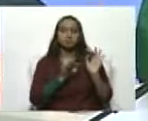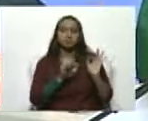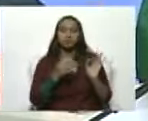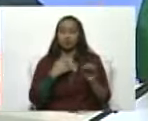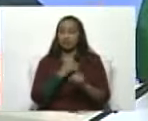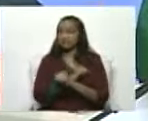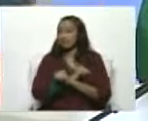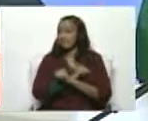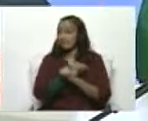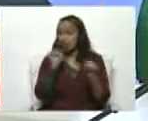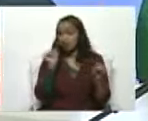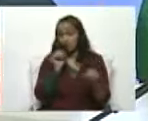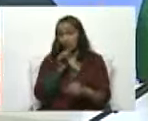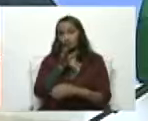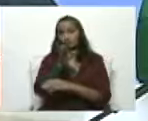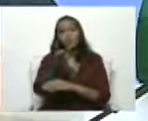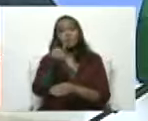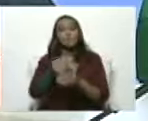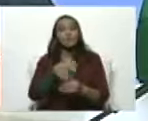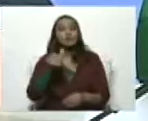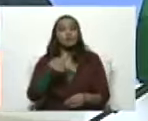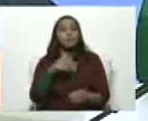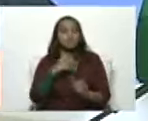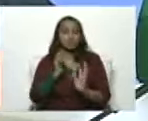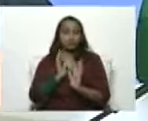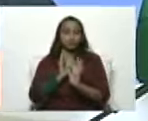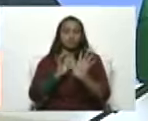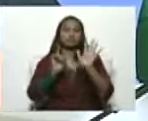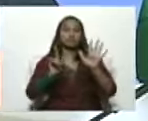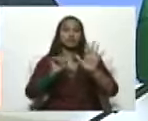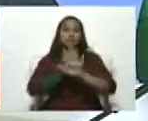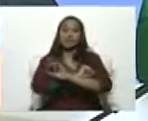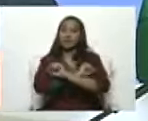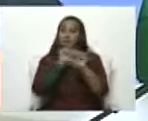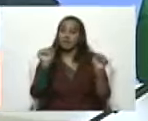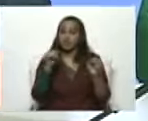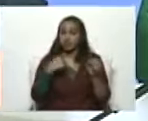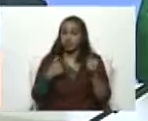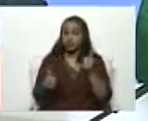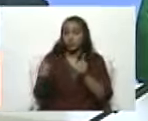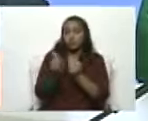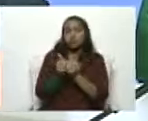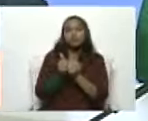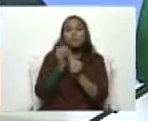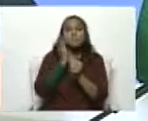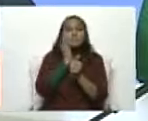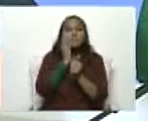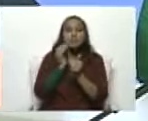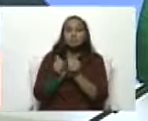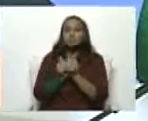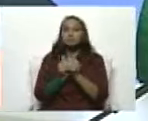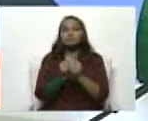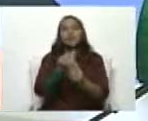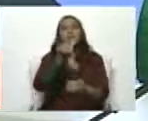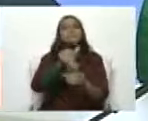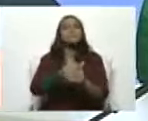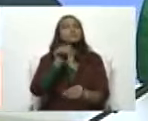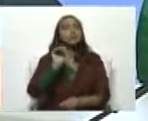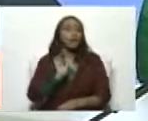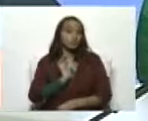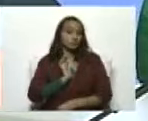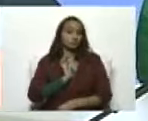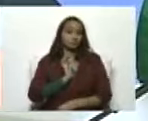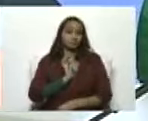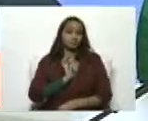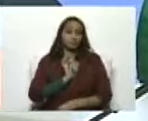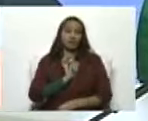tempranito. Así me metía en mi cola a las 6 de la mañana y yo estaba votando. Y mi mamá iba conmigo pegada ahí. Y votábamos allá en el Furrial. A